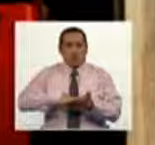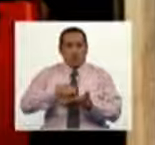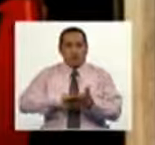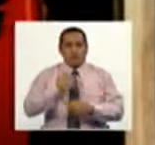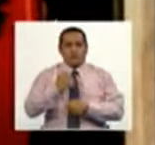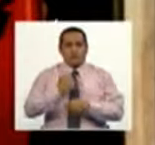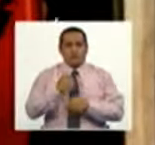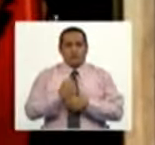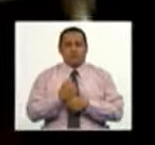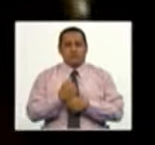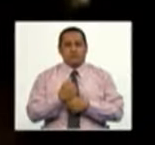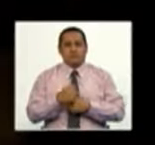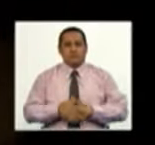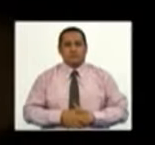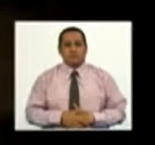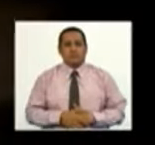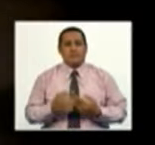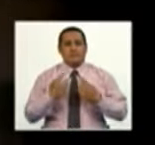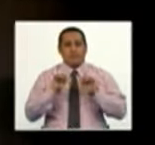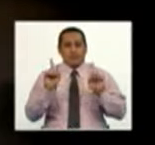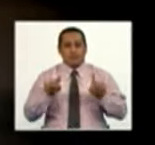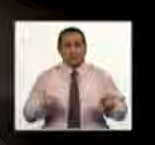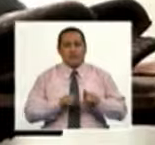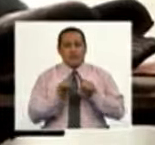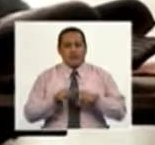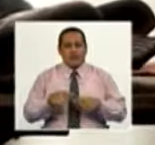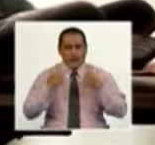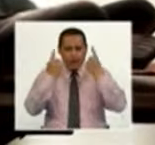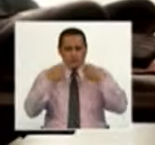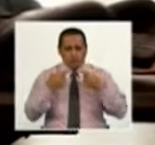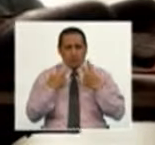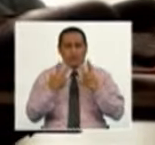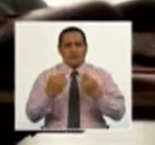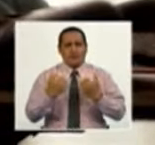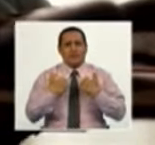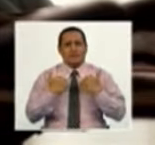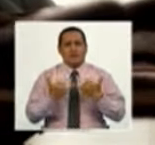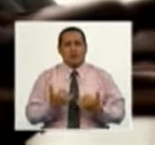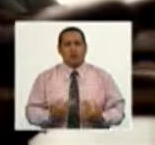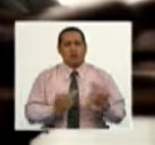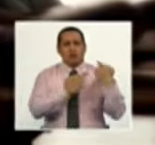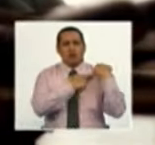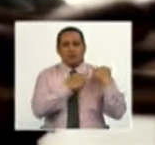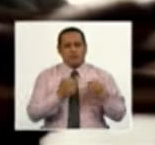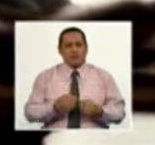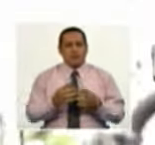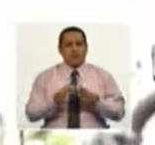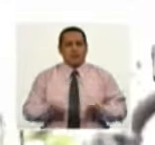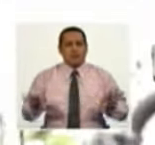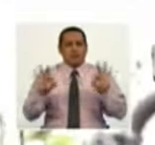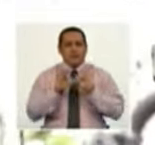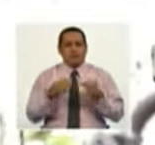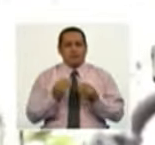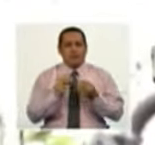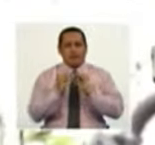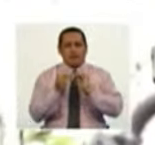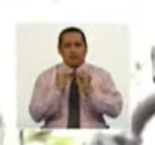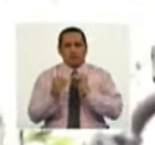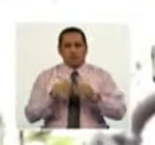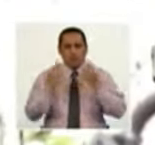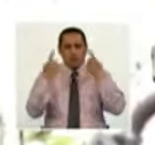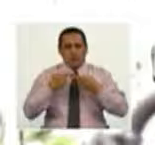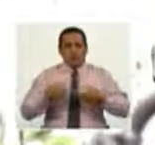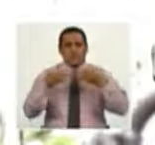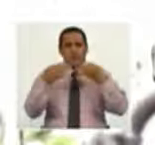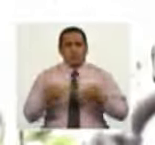los contratos de trabajo. Sin embargo, hay consideraciones que también tienen un rol fundamental para que se configure